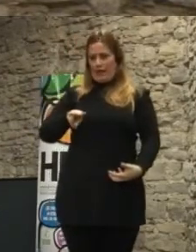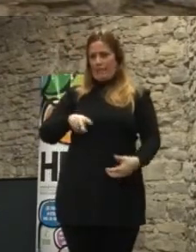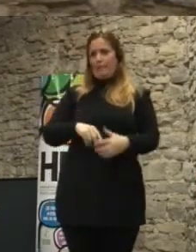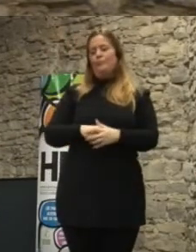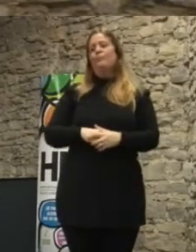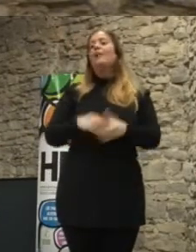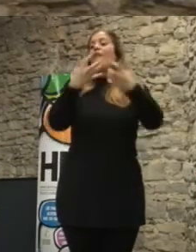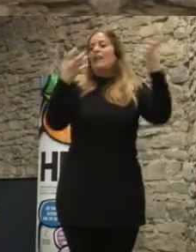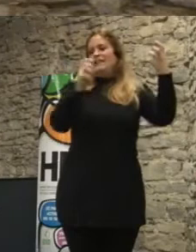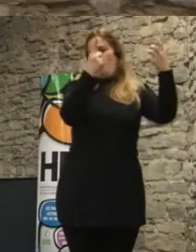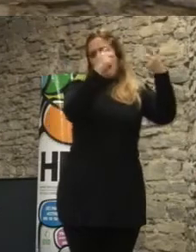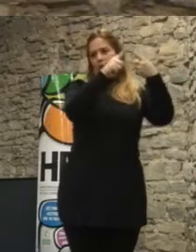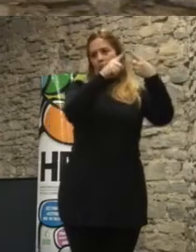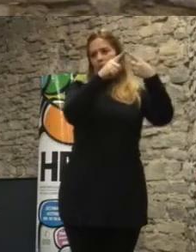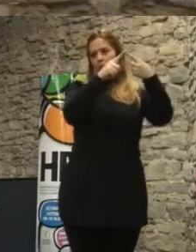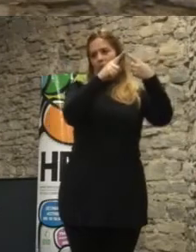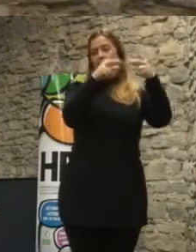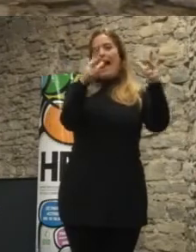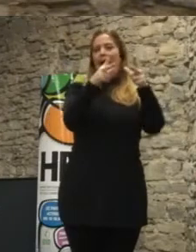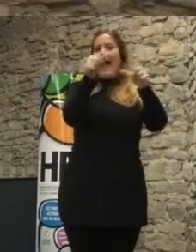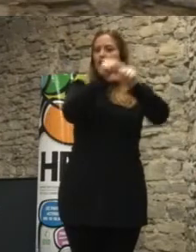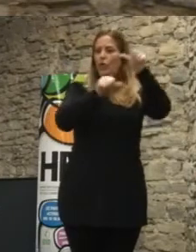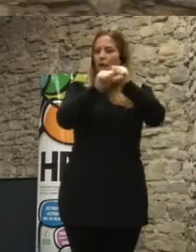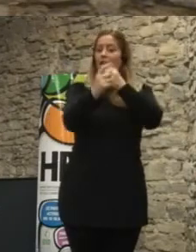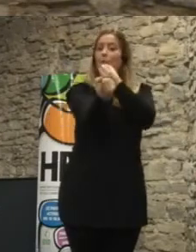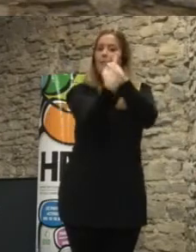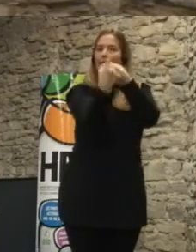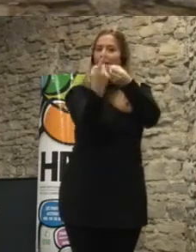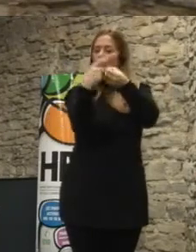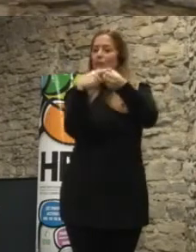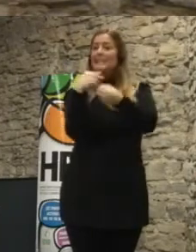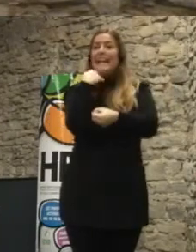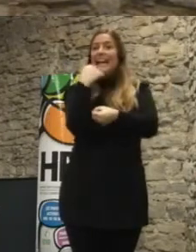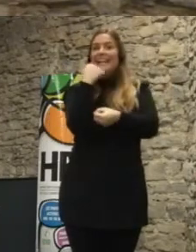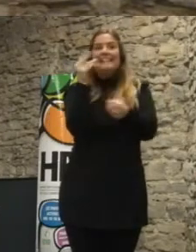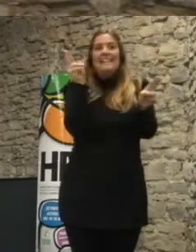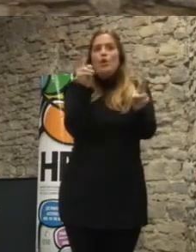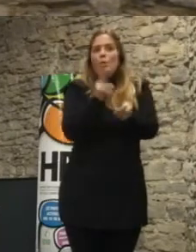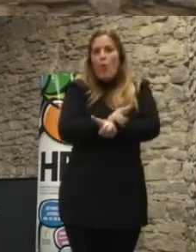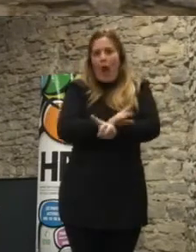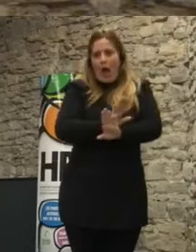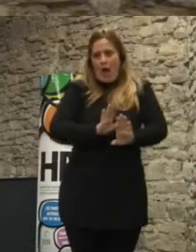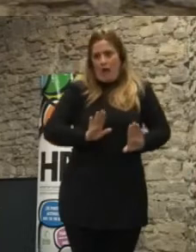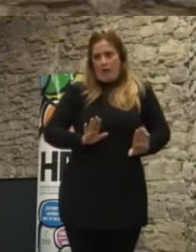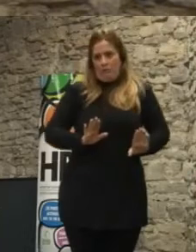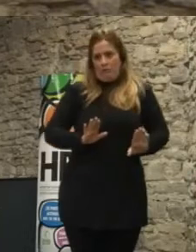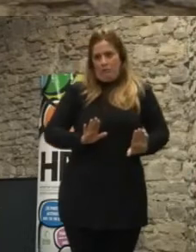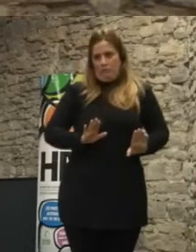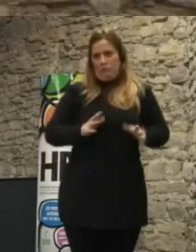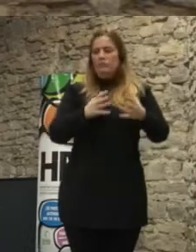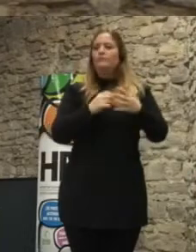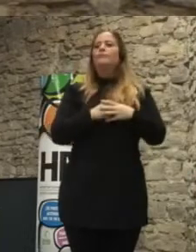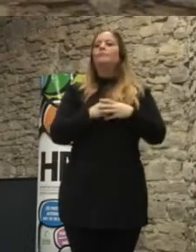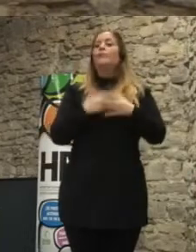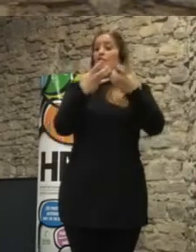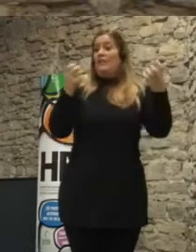La participación en las asociaciones es casi nula. La participación en las